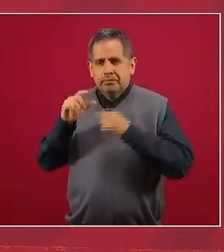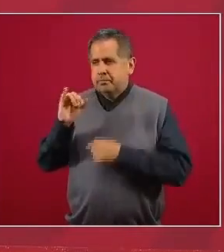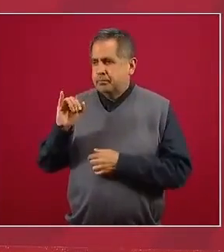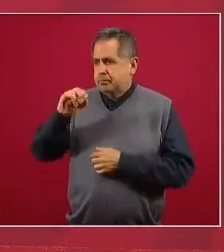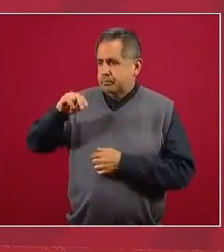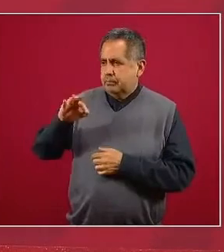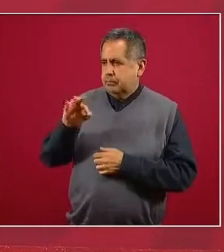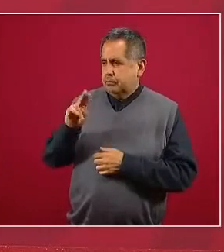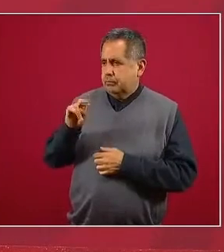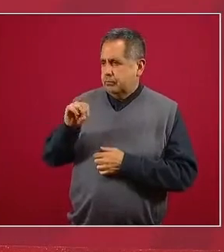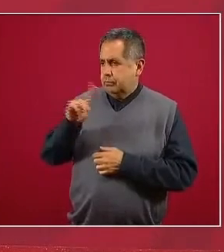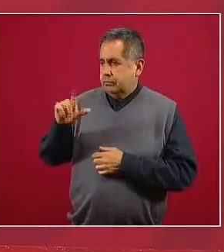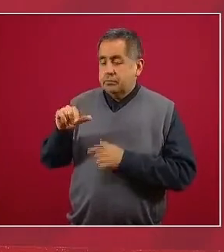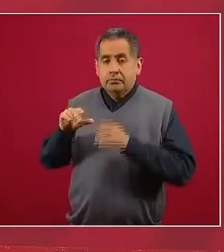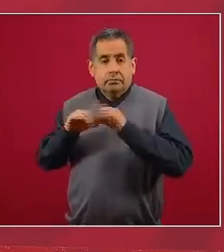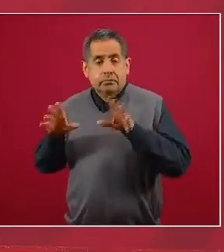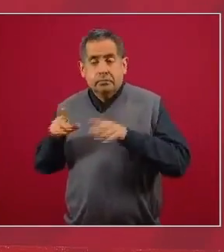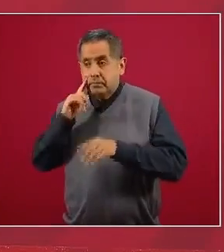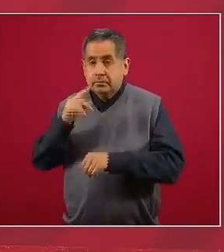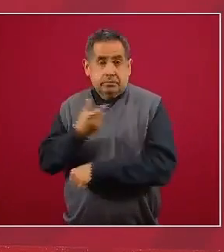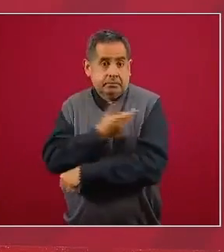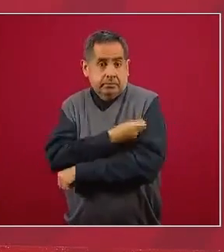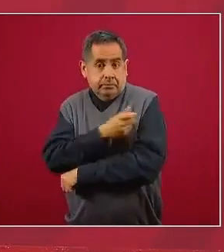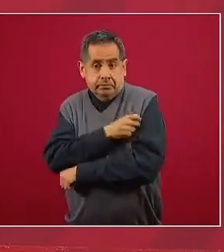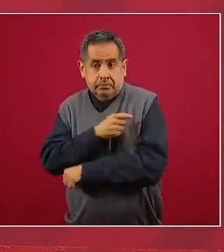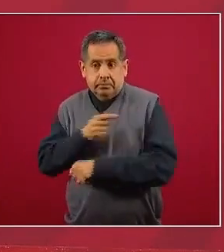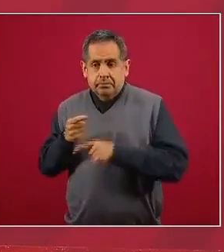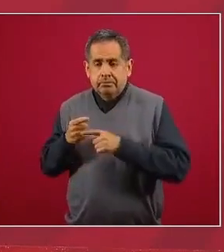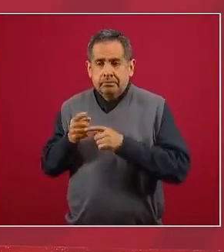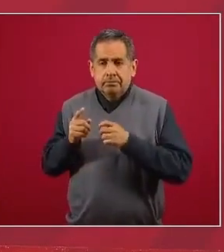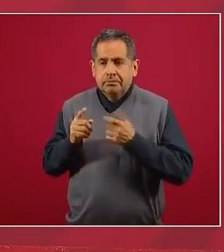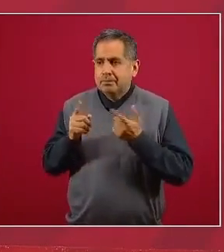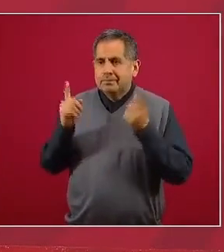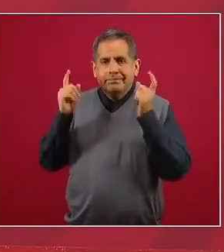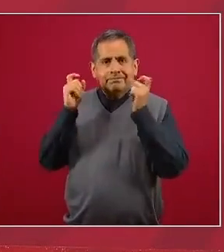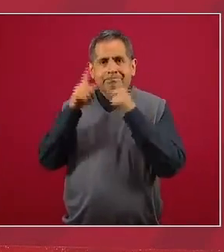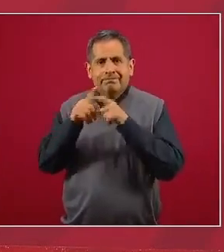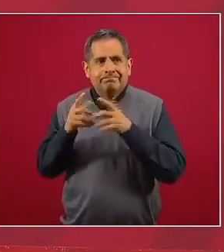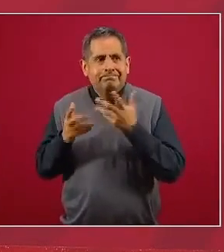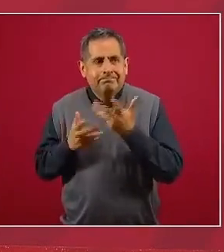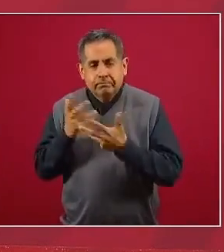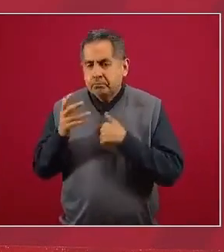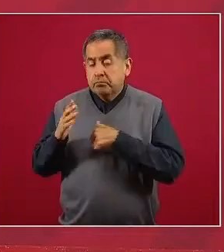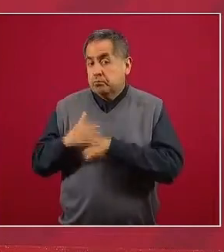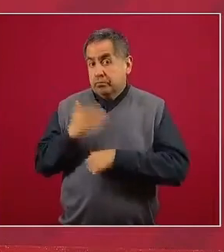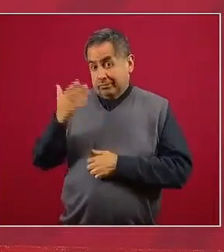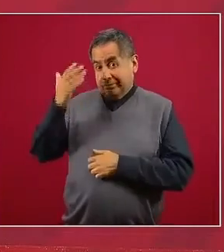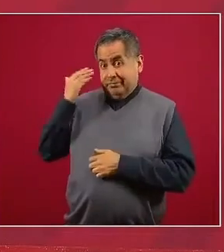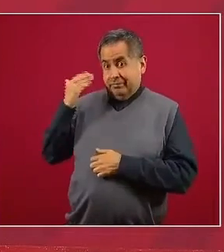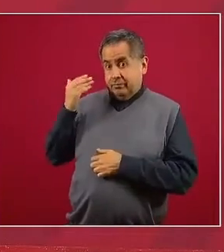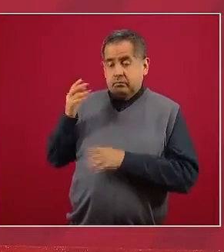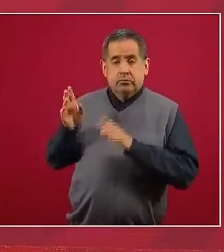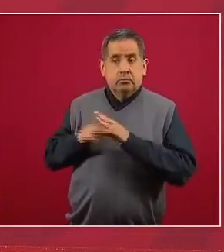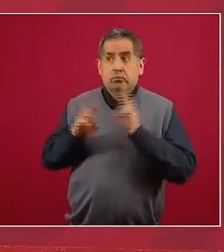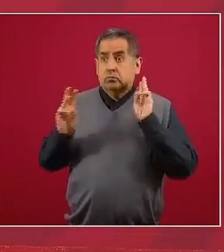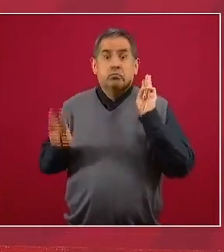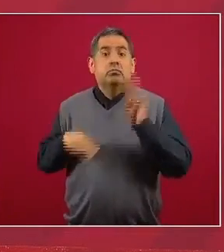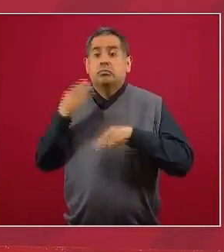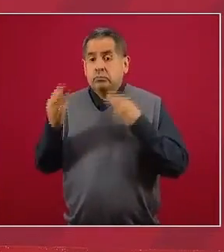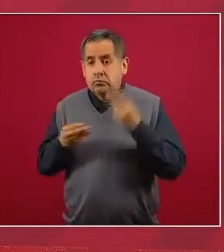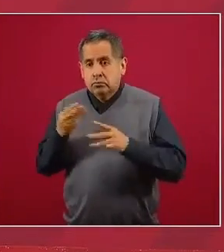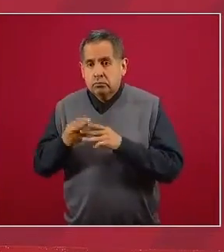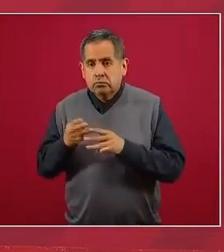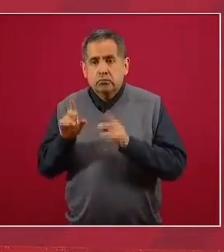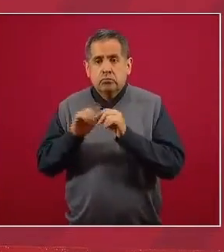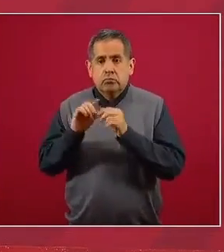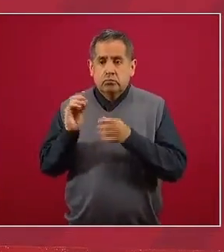donde el acceso a vacunas enfrentaba un cuello de botella, una limitación, que era la capacidad mundial